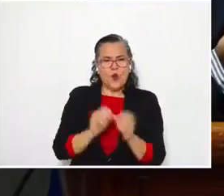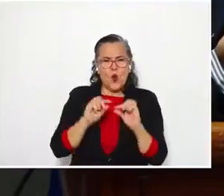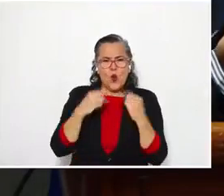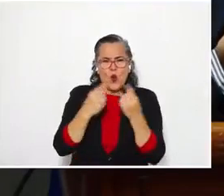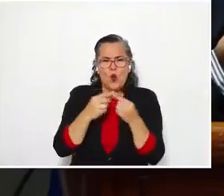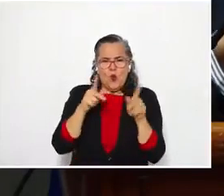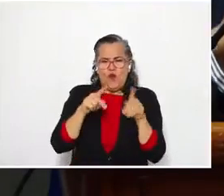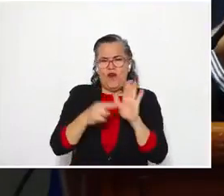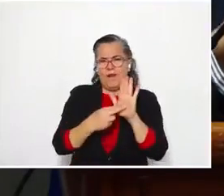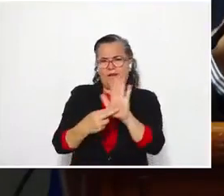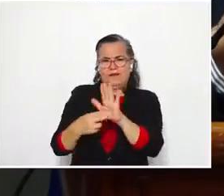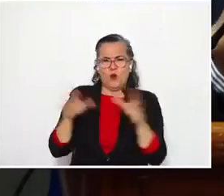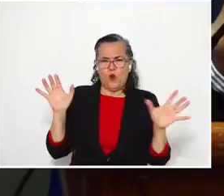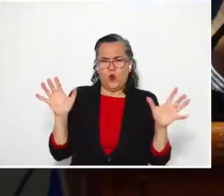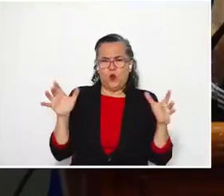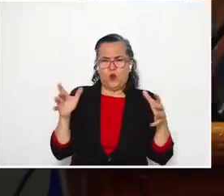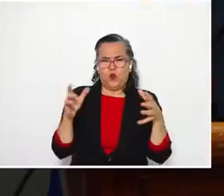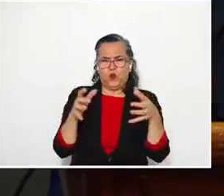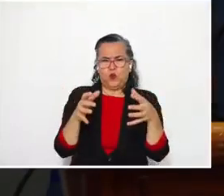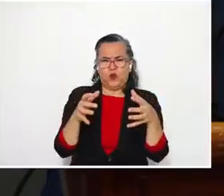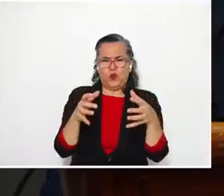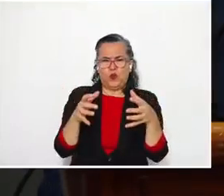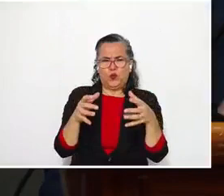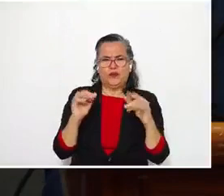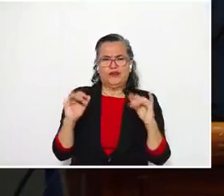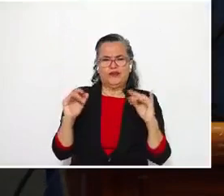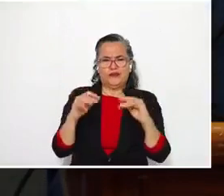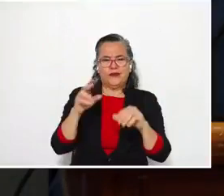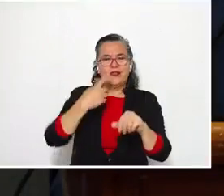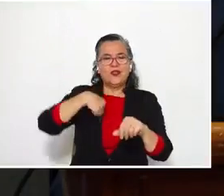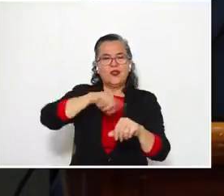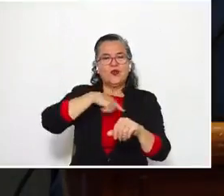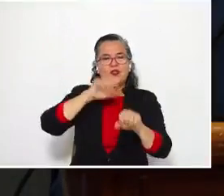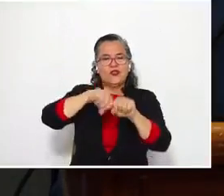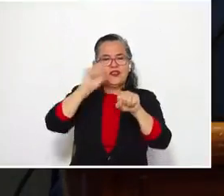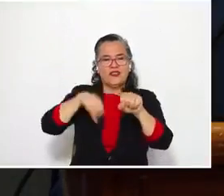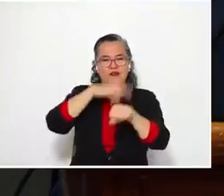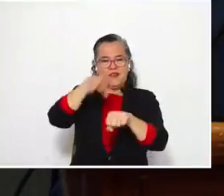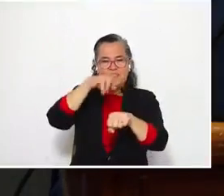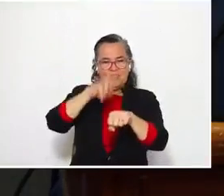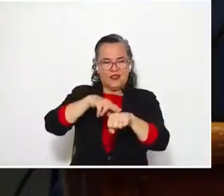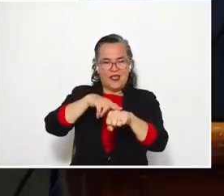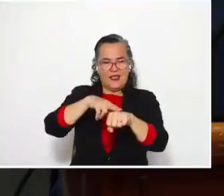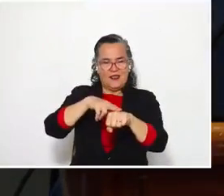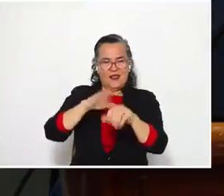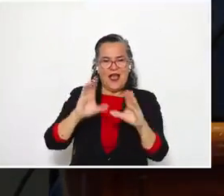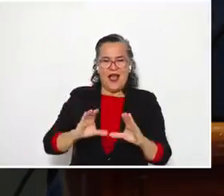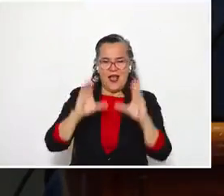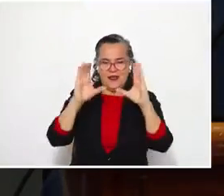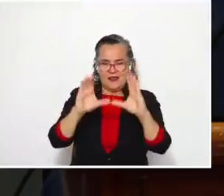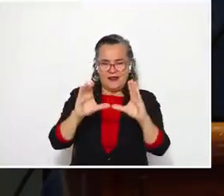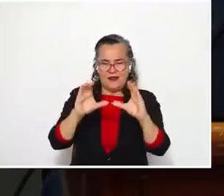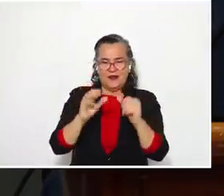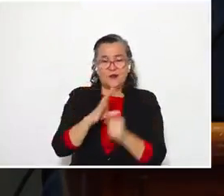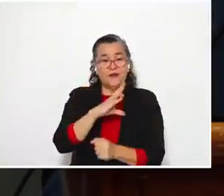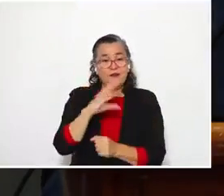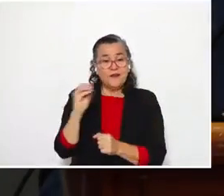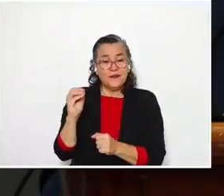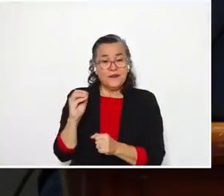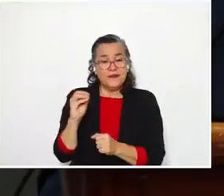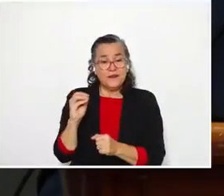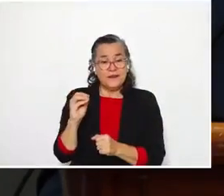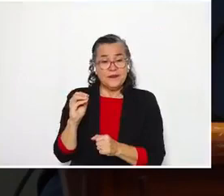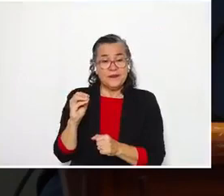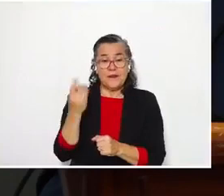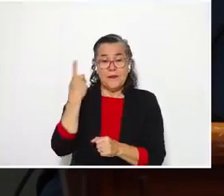de representantes de nuestro Sistema Nacional de Acreditación, y